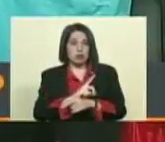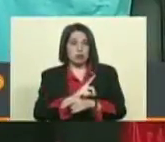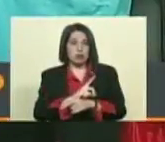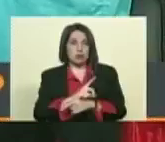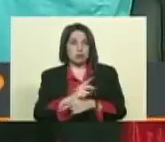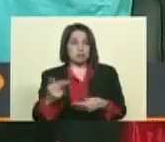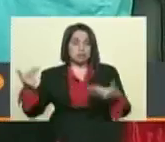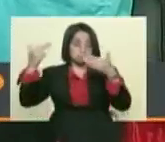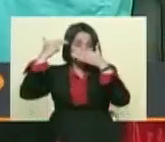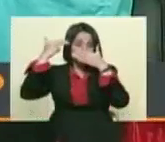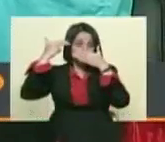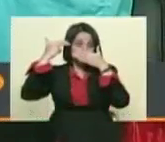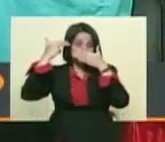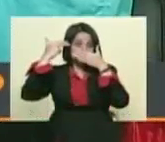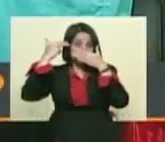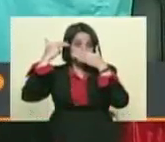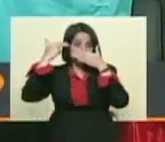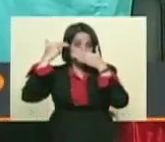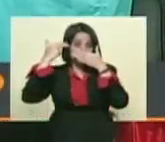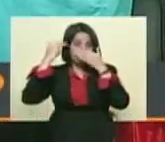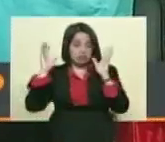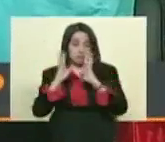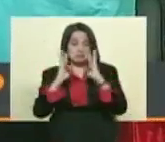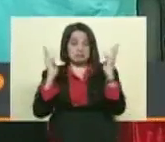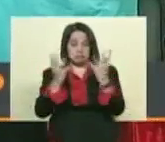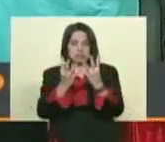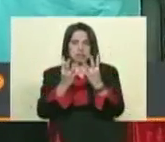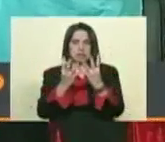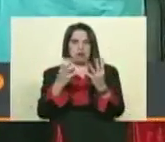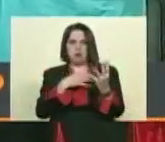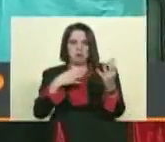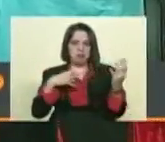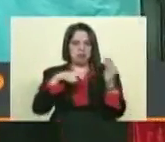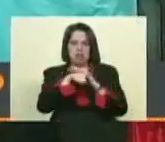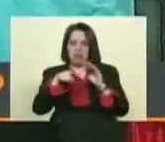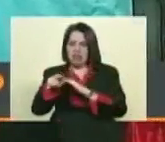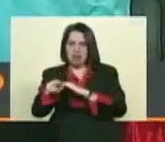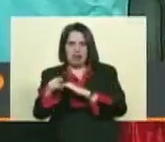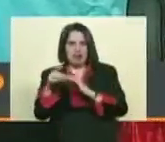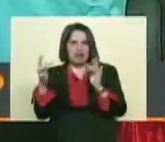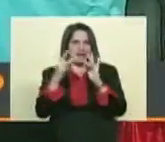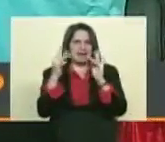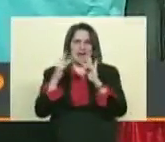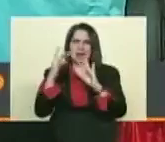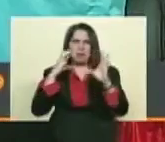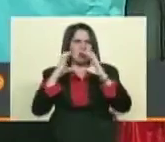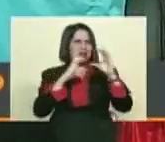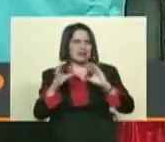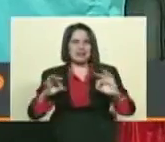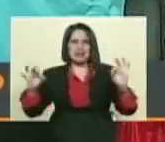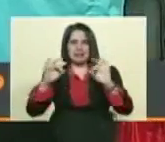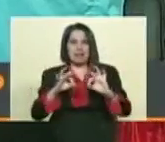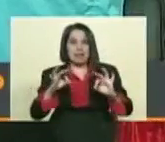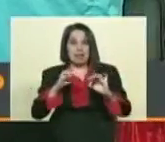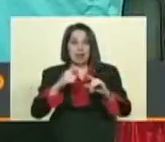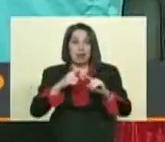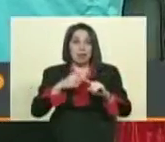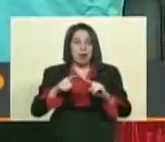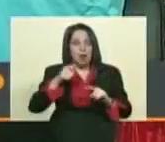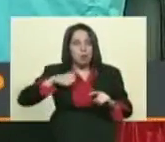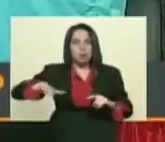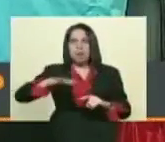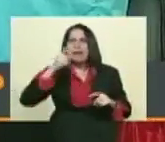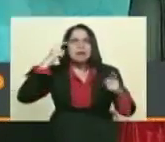dicho, secuestrados, cercados, no se nos permitió ningún tipo de comunicación con nadie. Sin embargo, el pueblo de alguna manera se